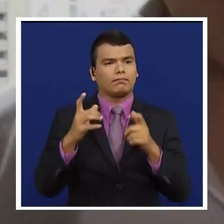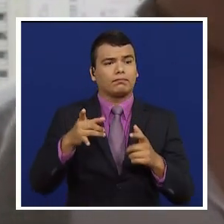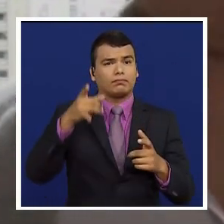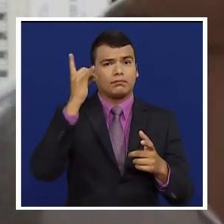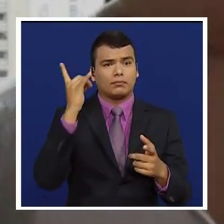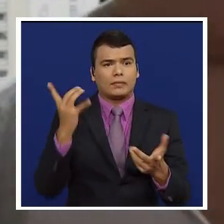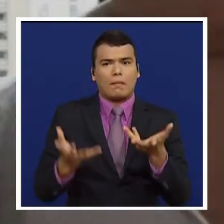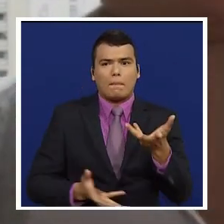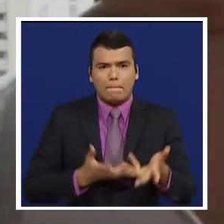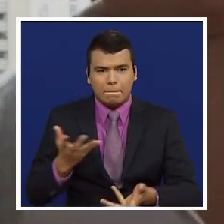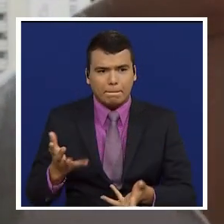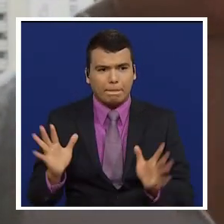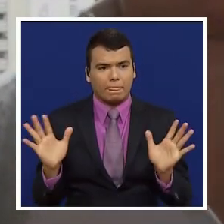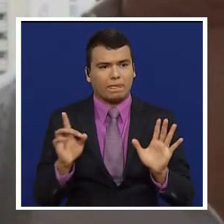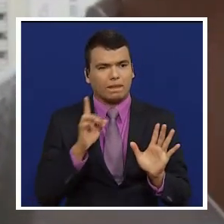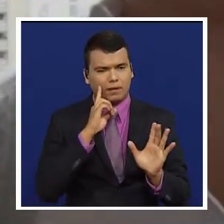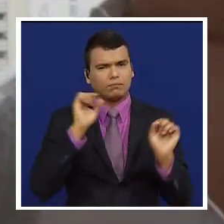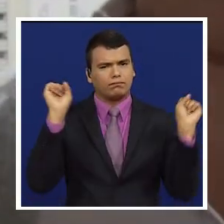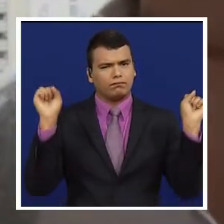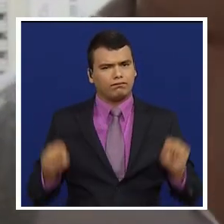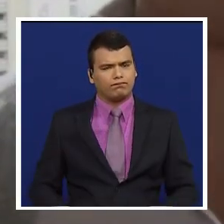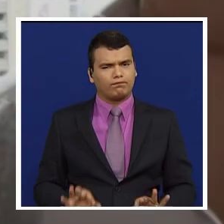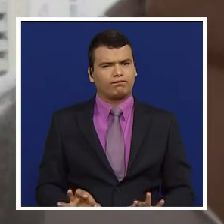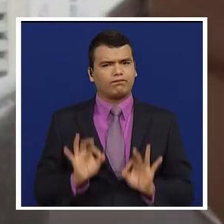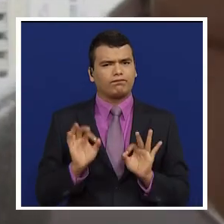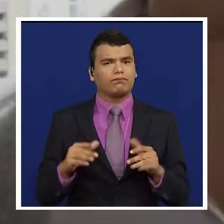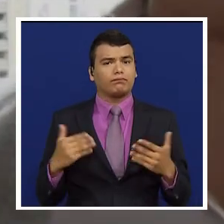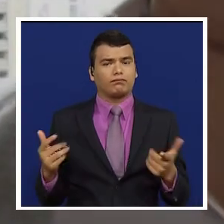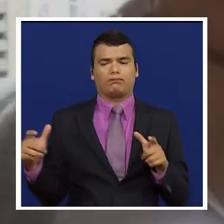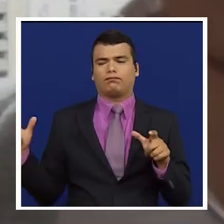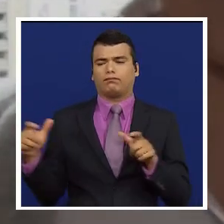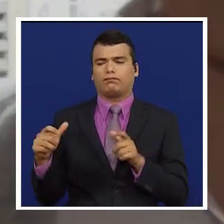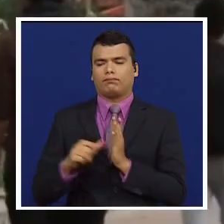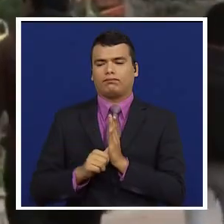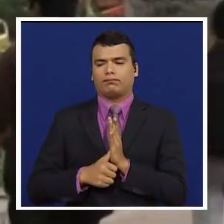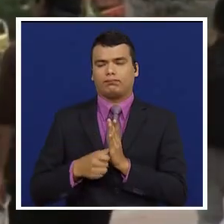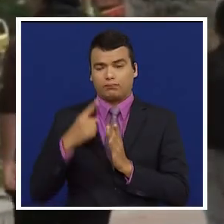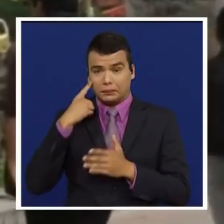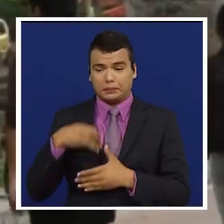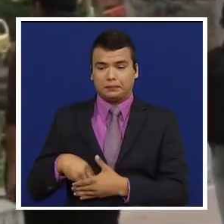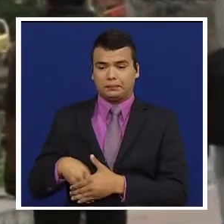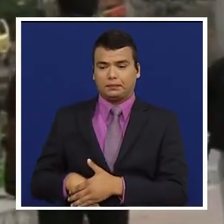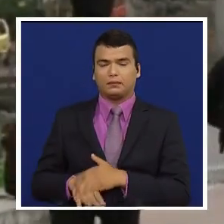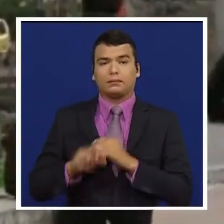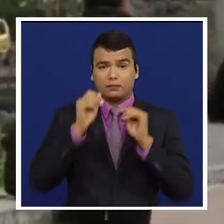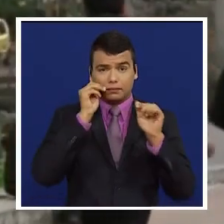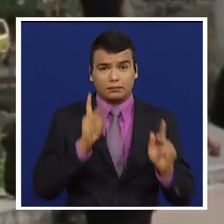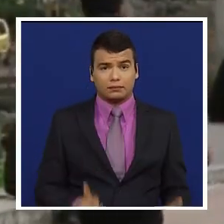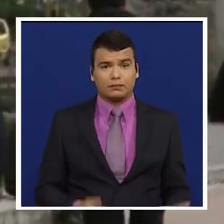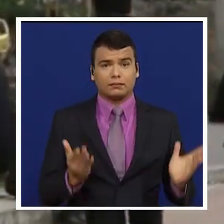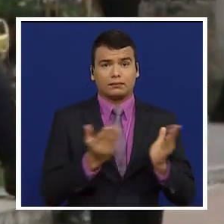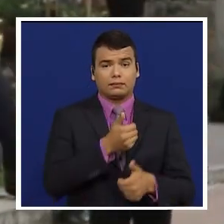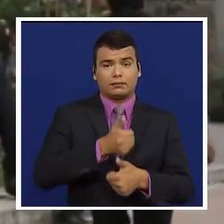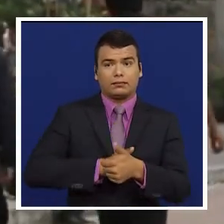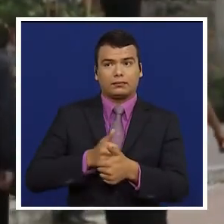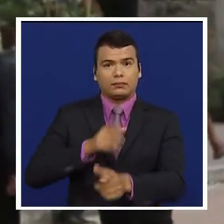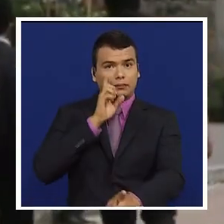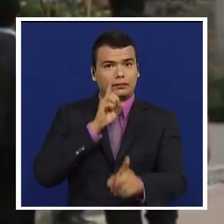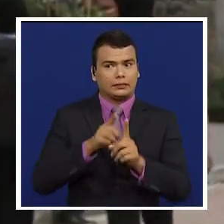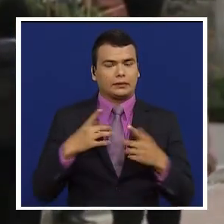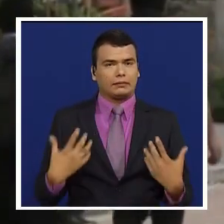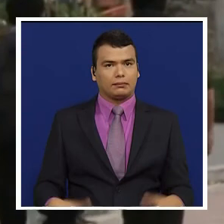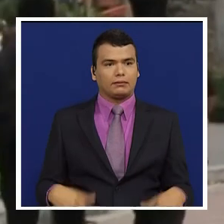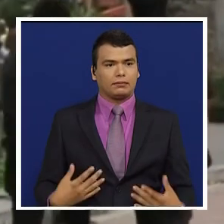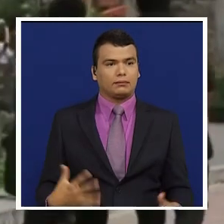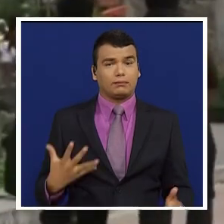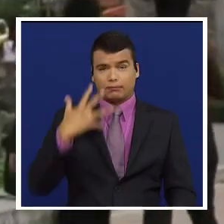ningún contratiempo a la hora de presentar la prueba es llevar su documento de identidad. Para cada estudiante será un reto presentar esta